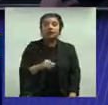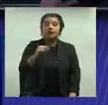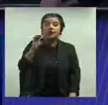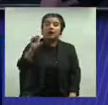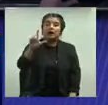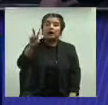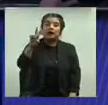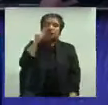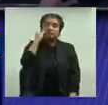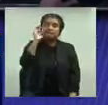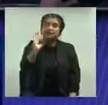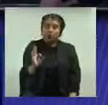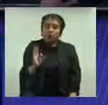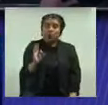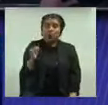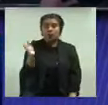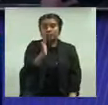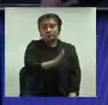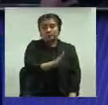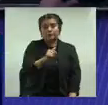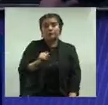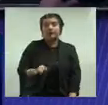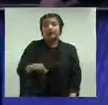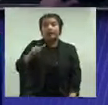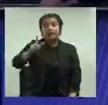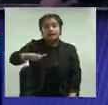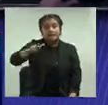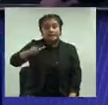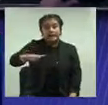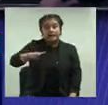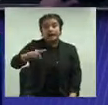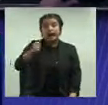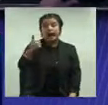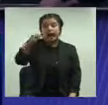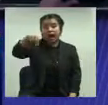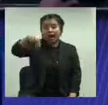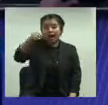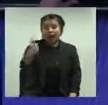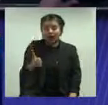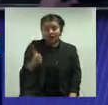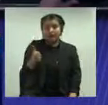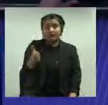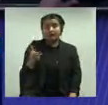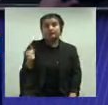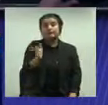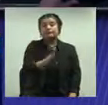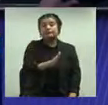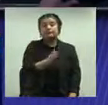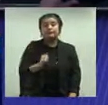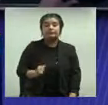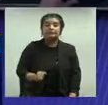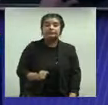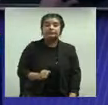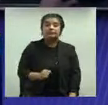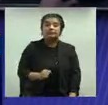Elvio Evadil López Ruiz. Licenciada Ana Prudencia López Sales.